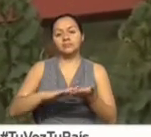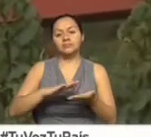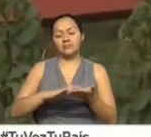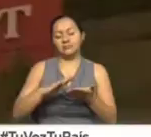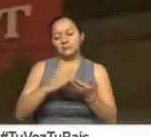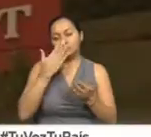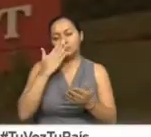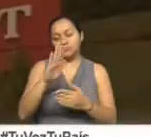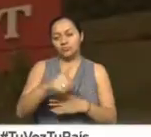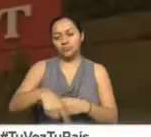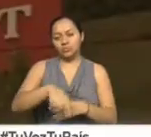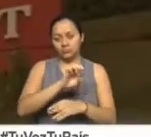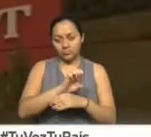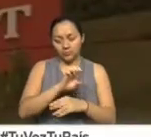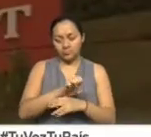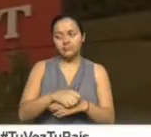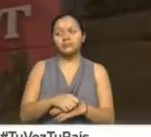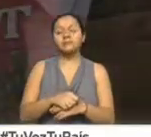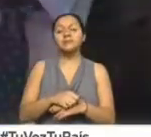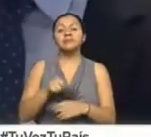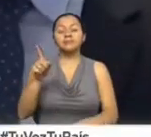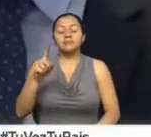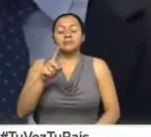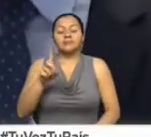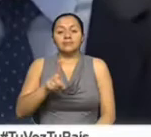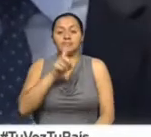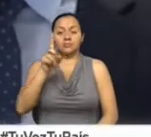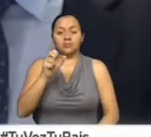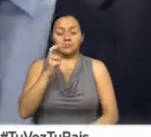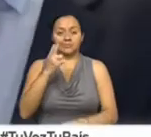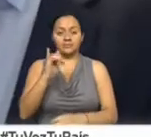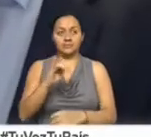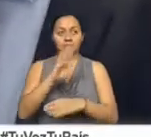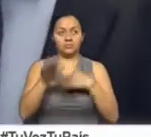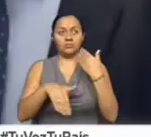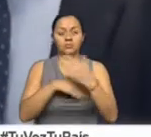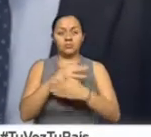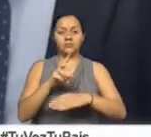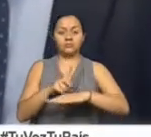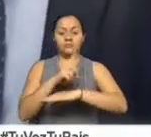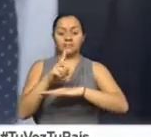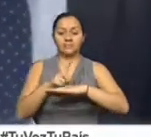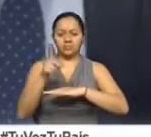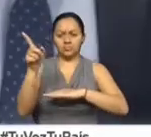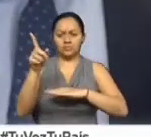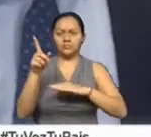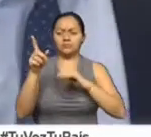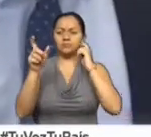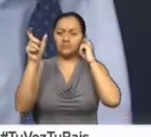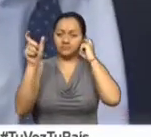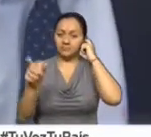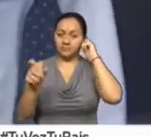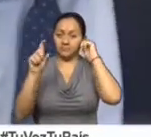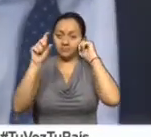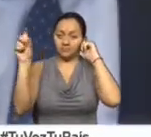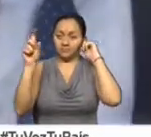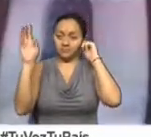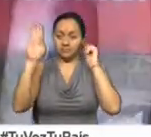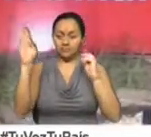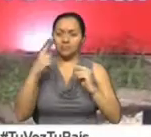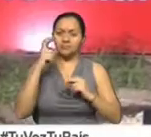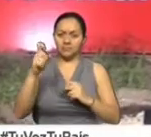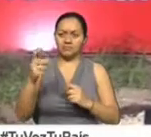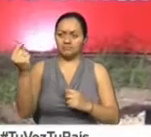que mantuvo en Ecuador. Para Leonardo Orlando se estima que la constructora brasileña debería entregar al país unos 200 millones de